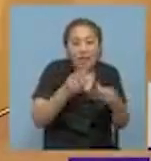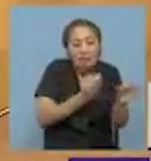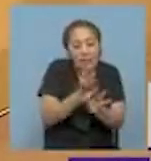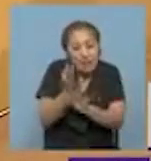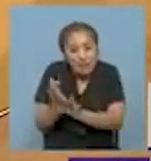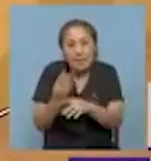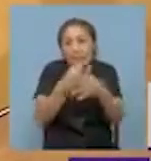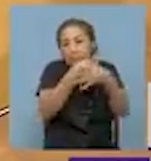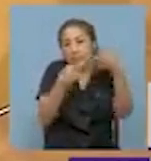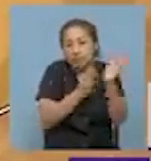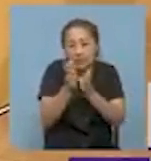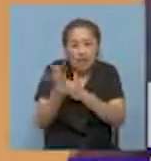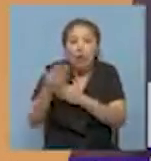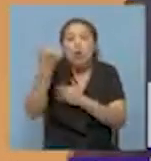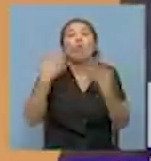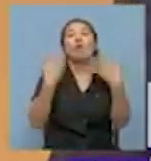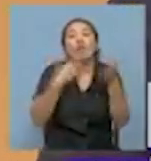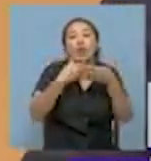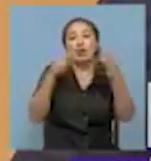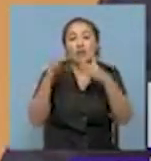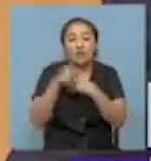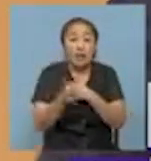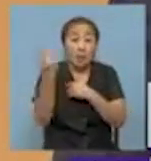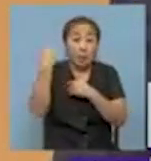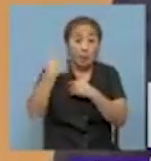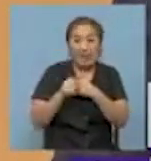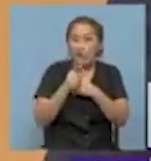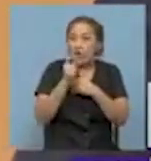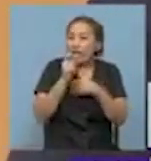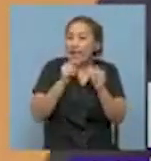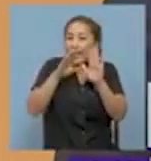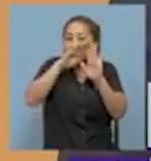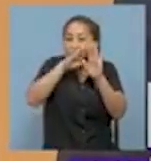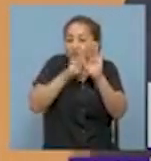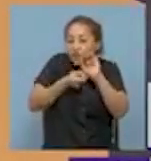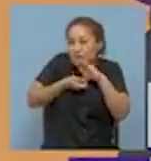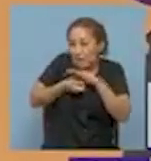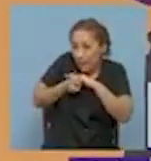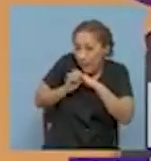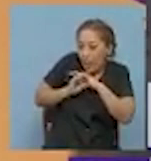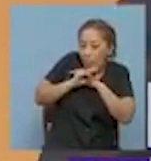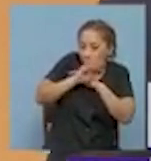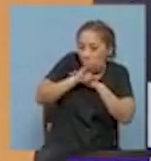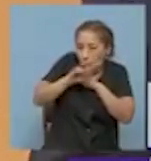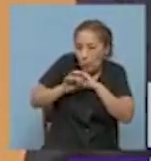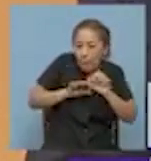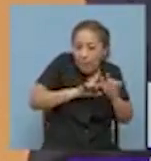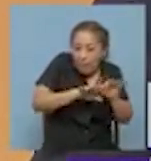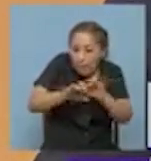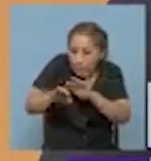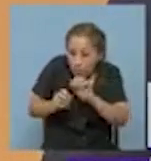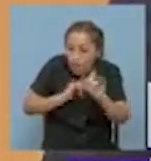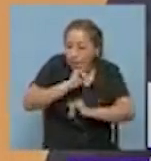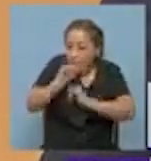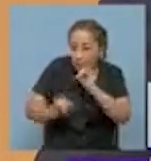determinadas bueno uno tiene la libertad pero que se contrabandea ideología por educación sexual eso es lo que nosotros